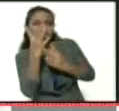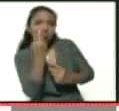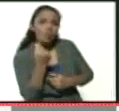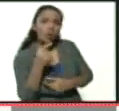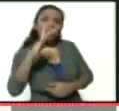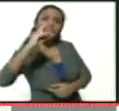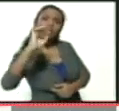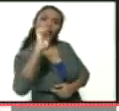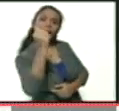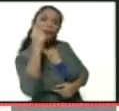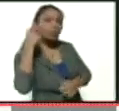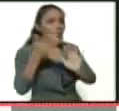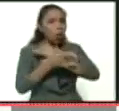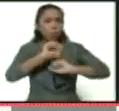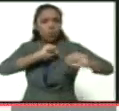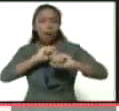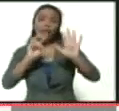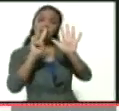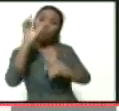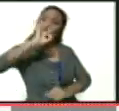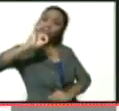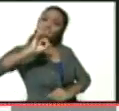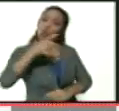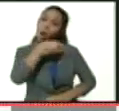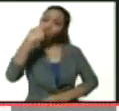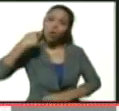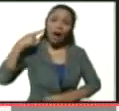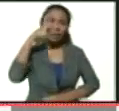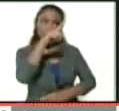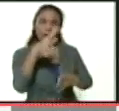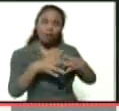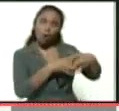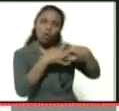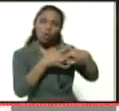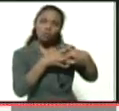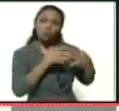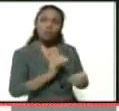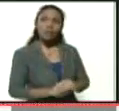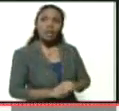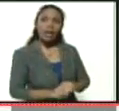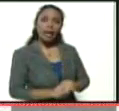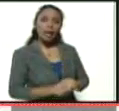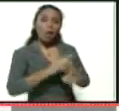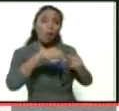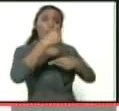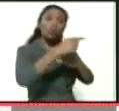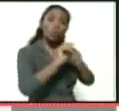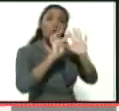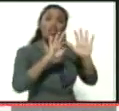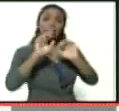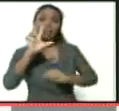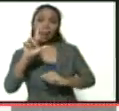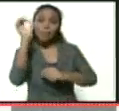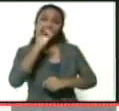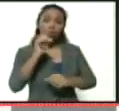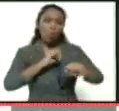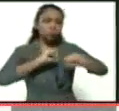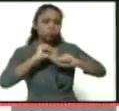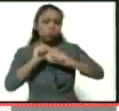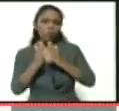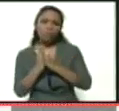DEA, se mueve solo el 7% de la droga que va para Estados Unidos. El resto, el 93%, se mueve por el